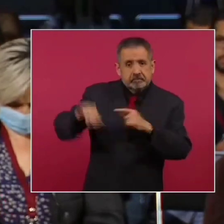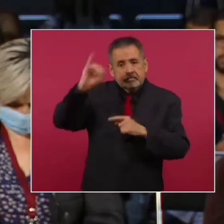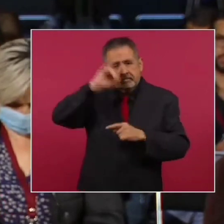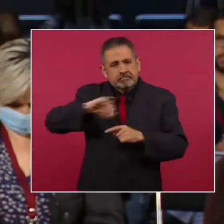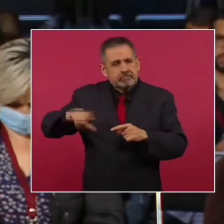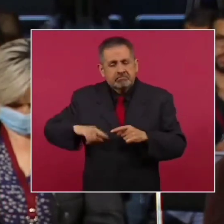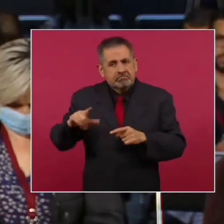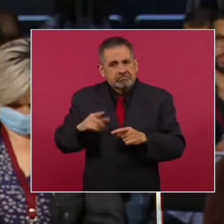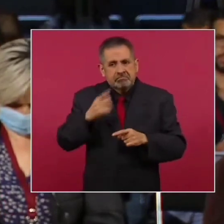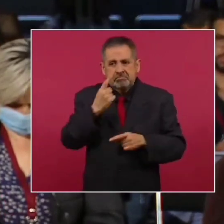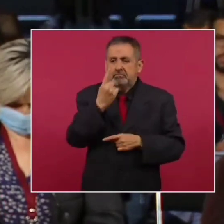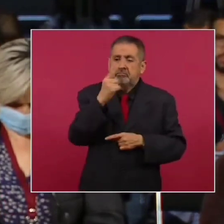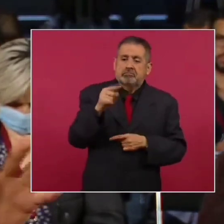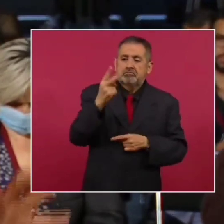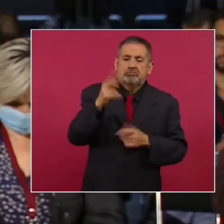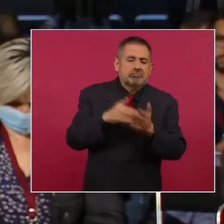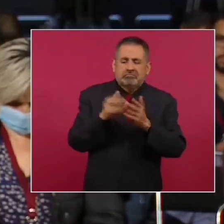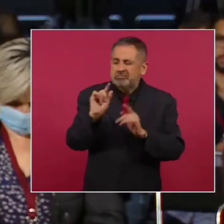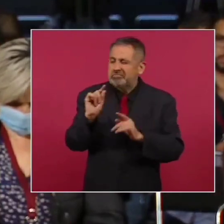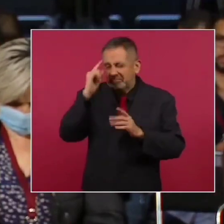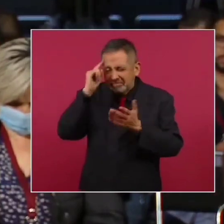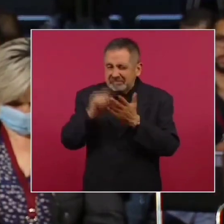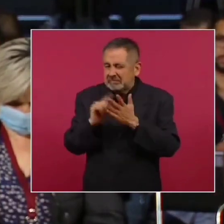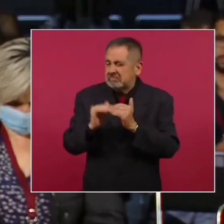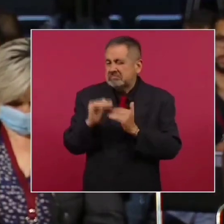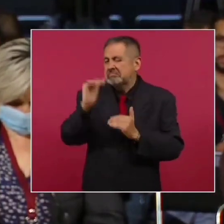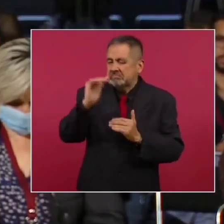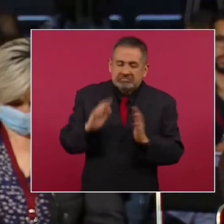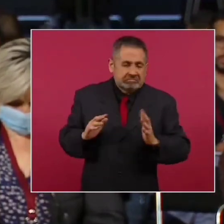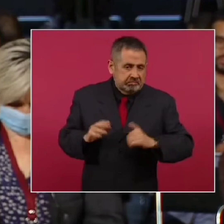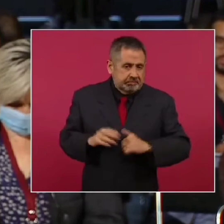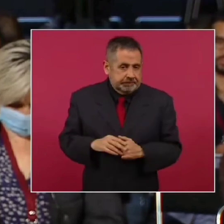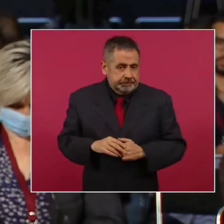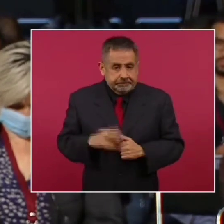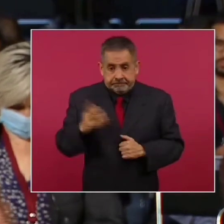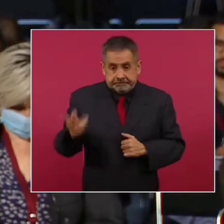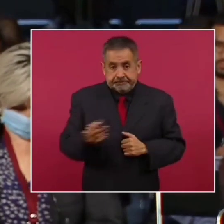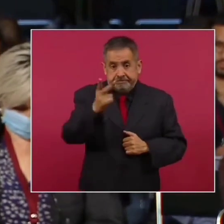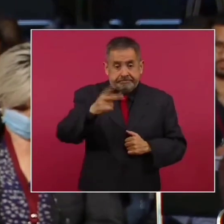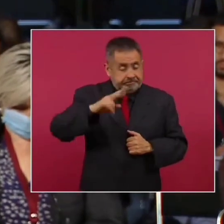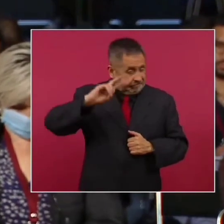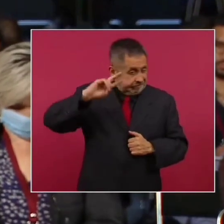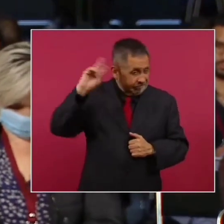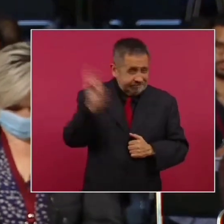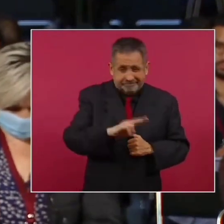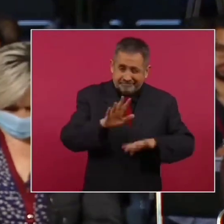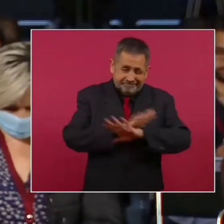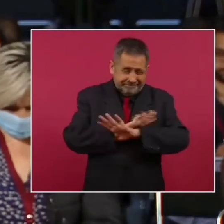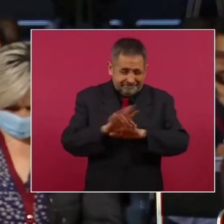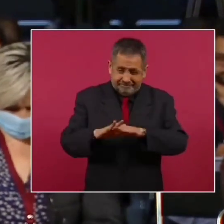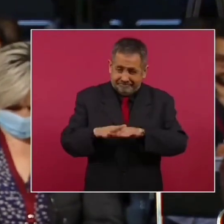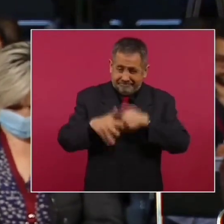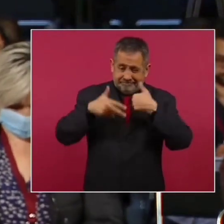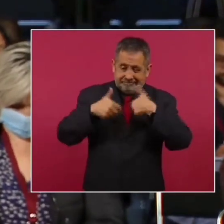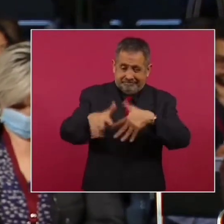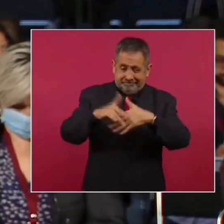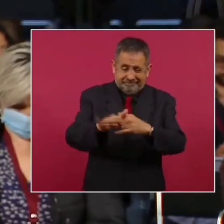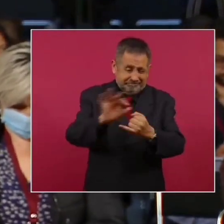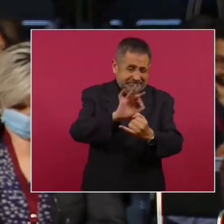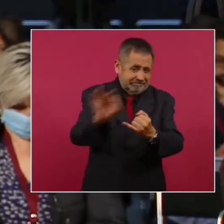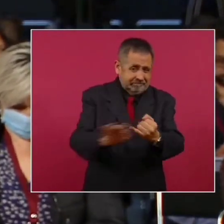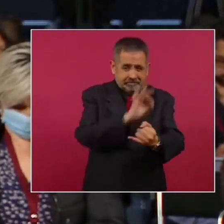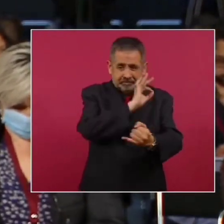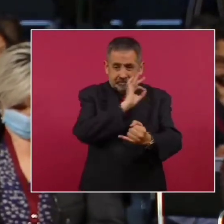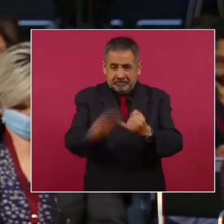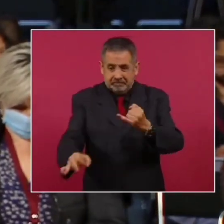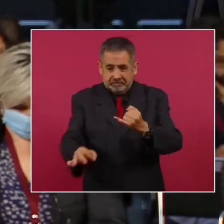quedó corta con 1.2 millones, quizás fue un poquito más, preguntarle si de verdad considera que esta pudo haber sido su